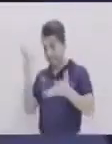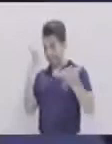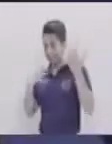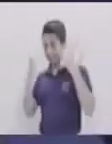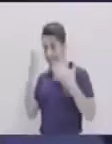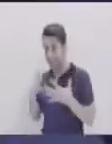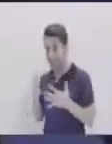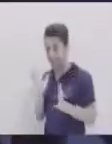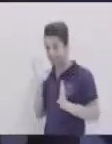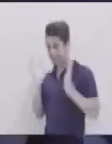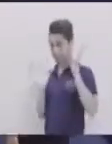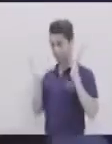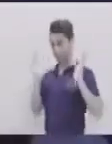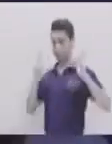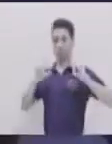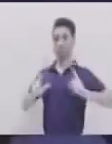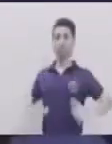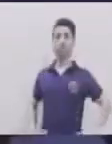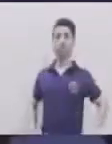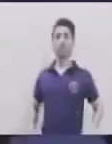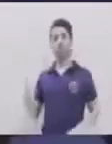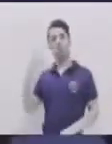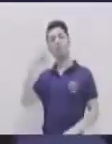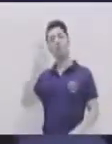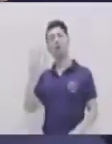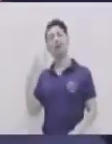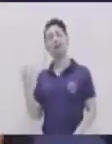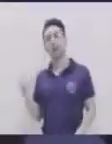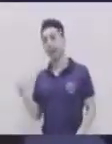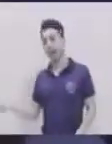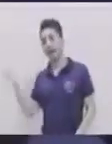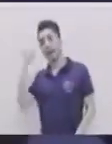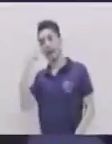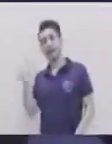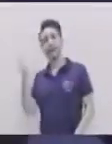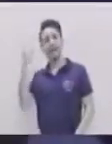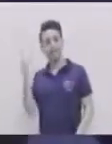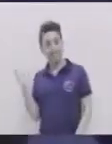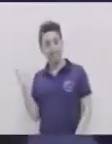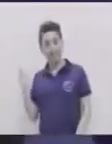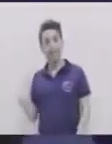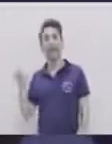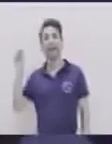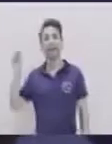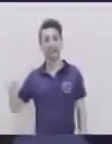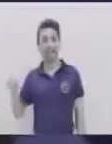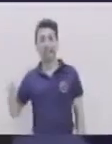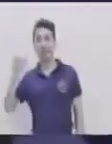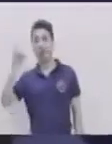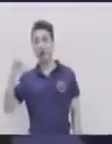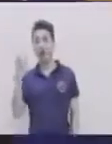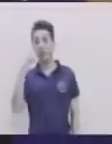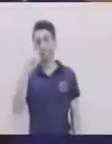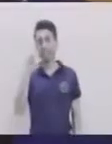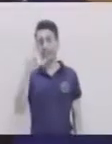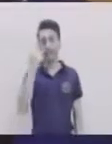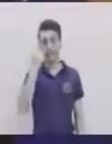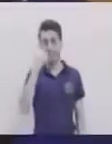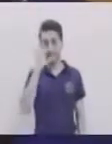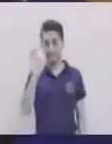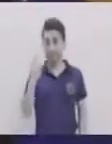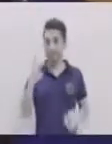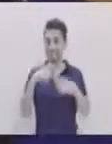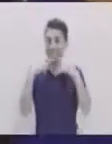gestos, señas y movimientos corporales para que él entendiera. Joselito era feliz.